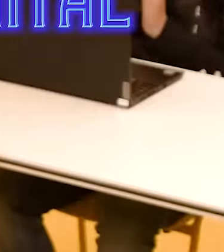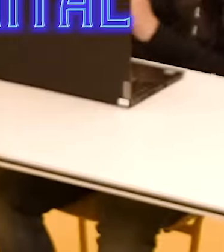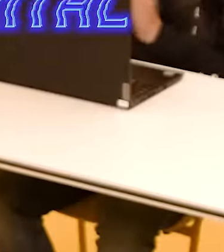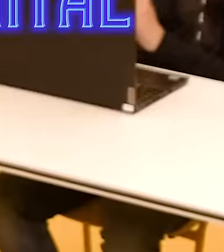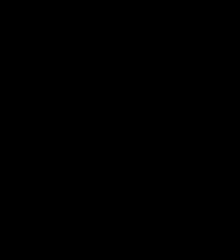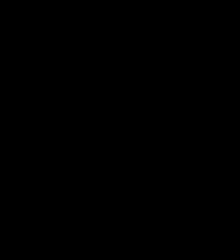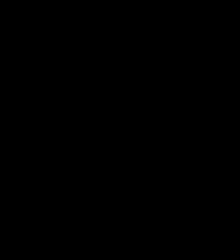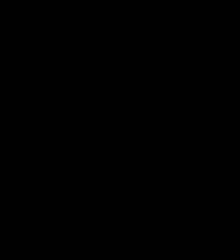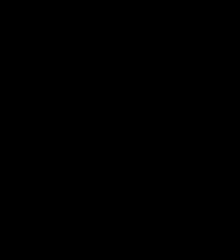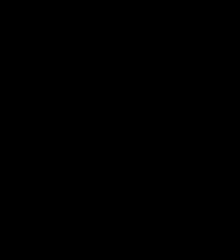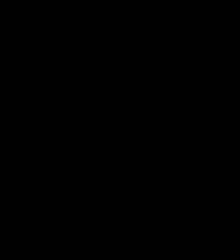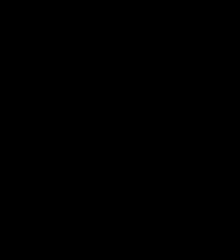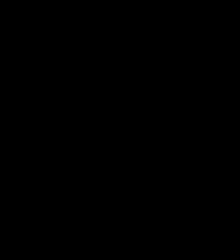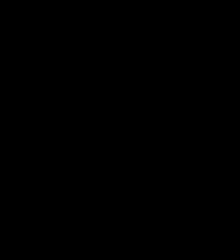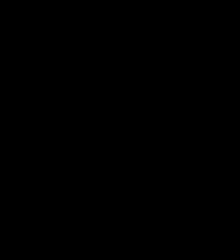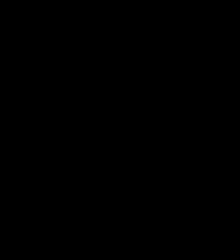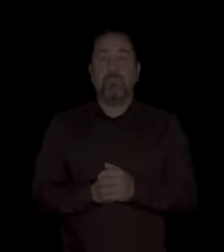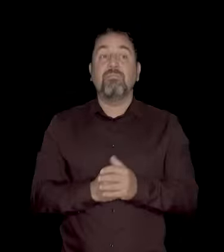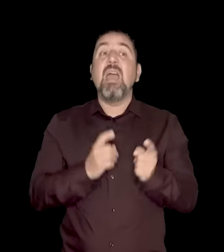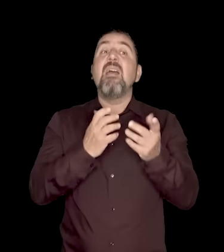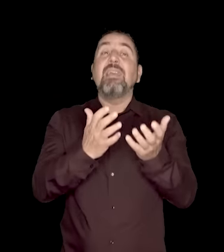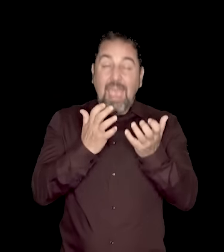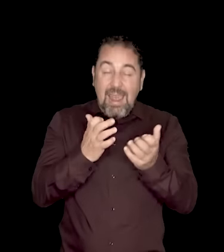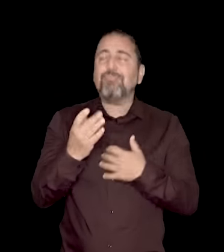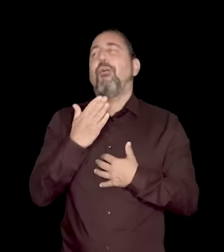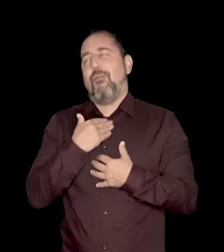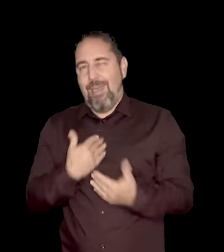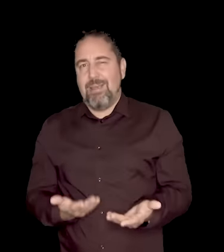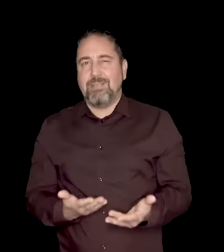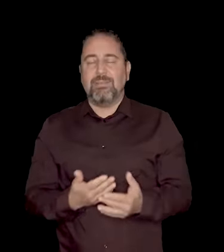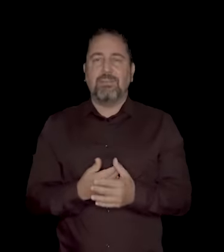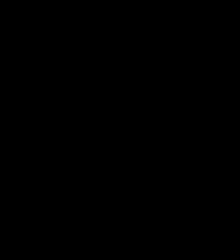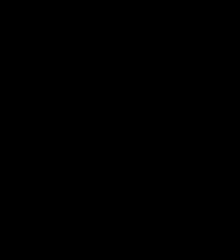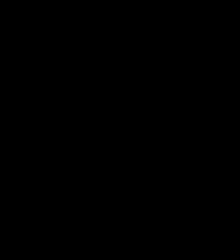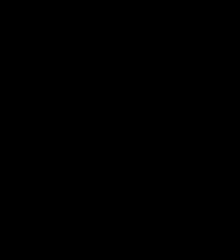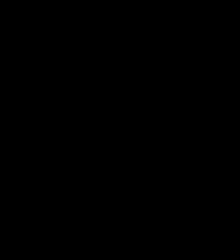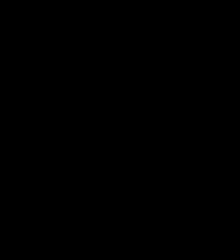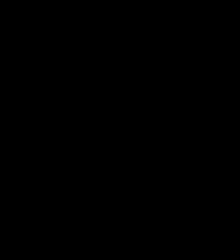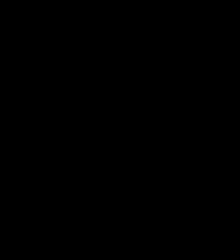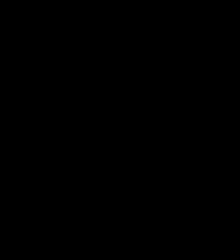Ganas con ganas.